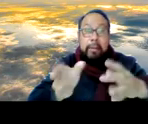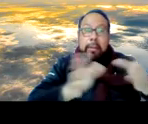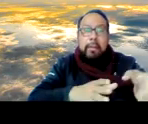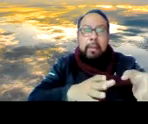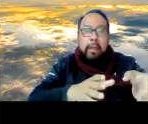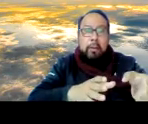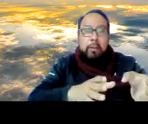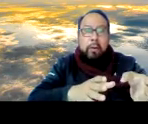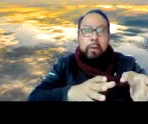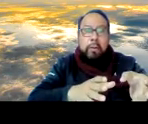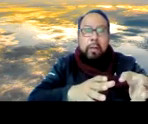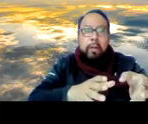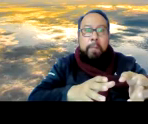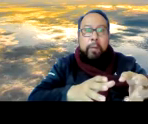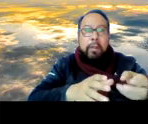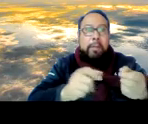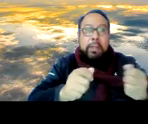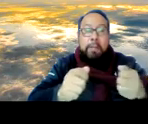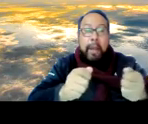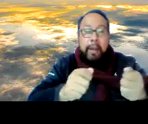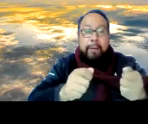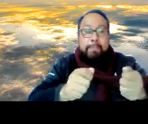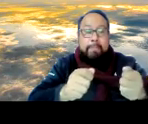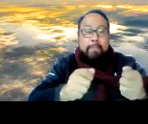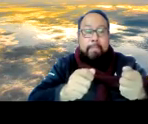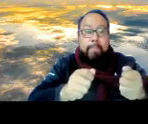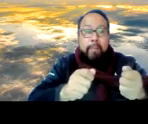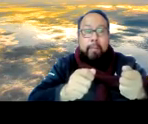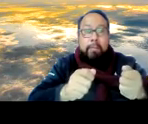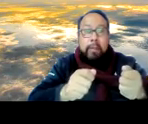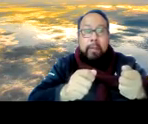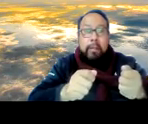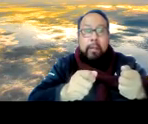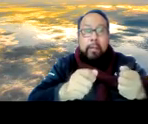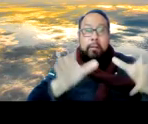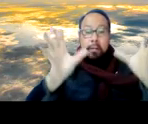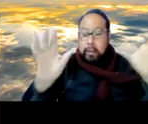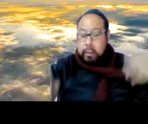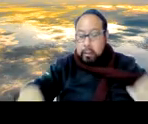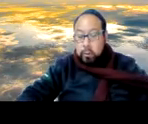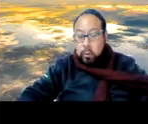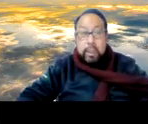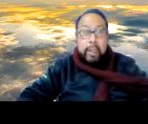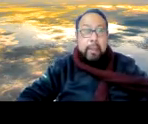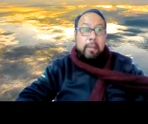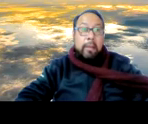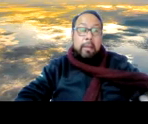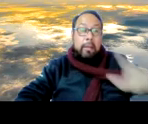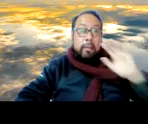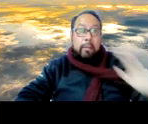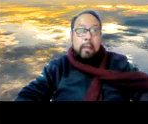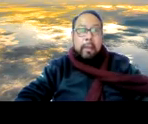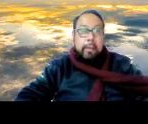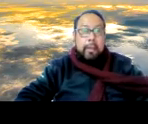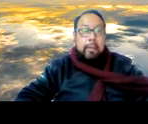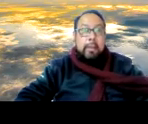a la asistencia de los coloquios, con el simple hecho de pagar y de estar ahí en su hotel